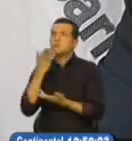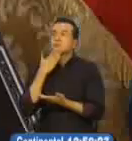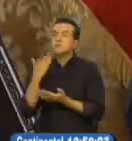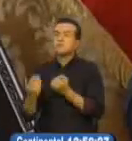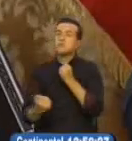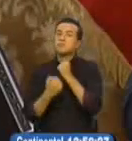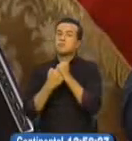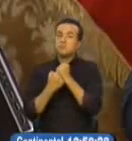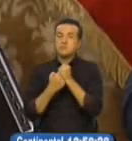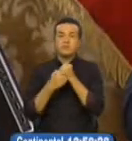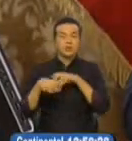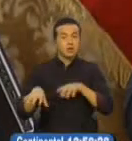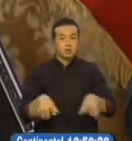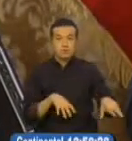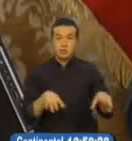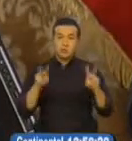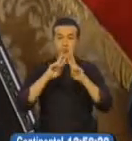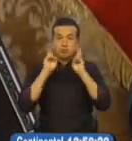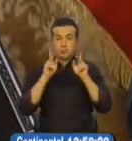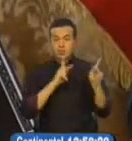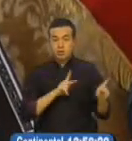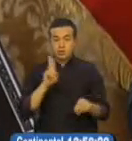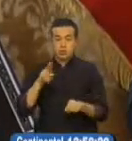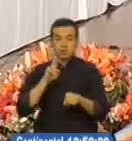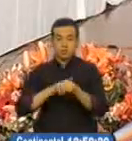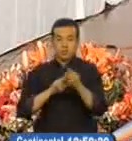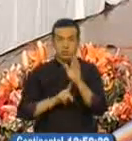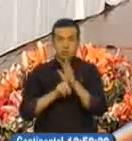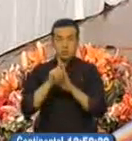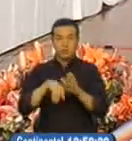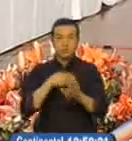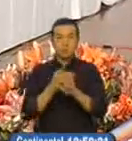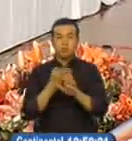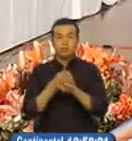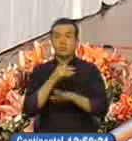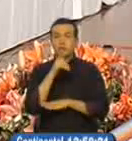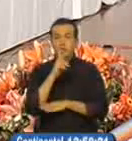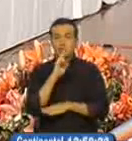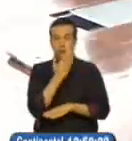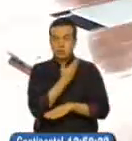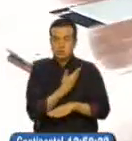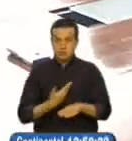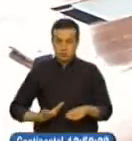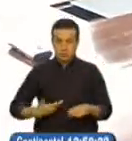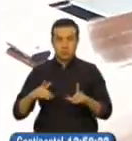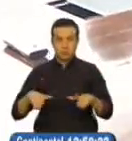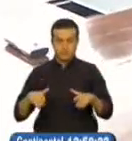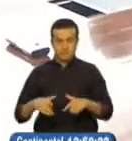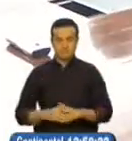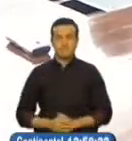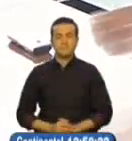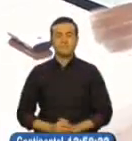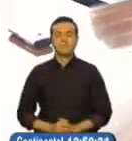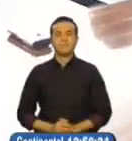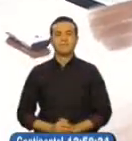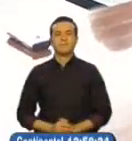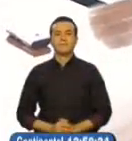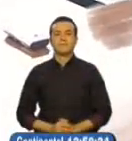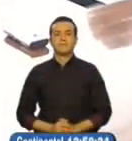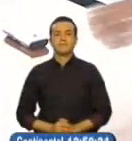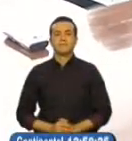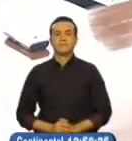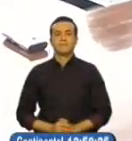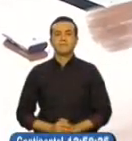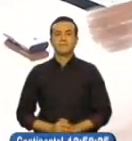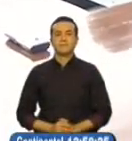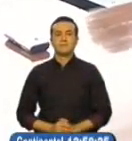apoyo. Acciones que se enmarcan en el Plan Nacional de Desarrollo propuesto por el primer mandatario. Olga Velasco, Ecuador TV.